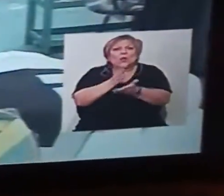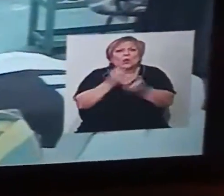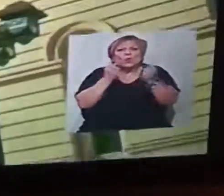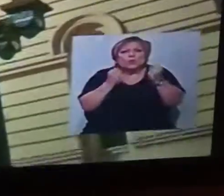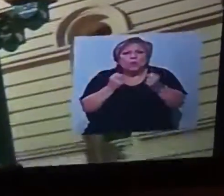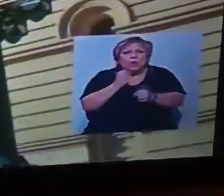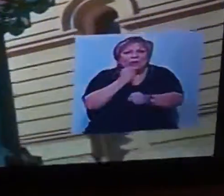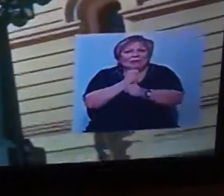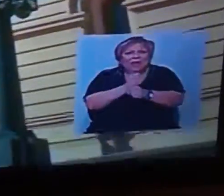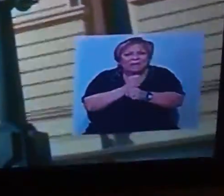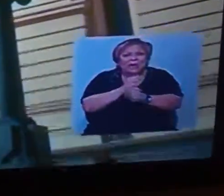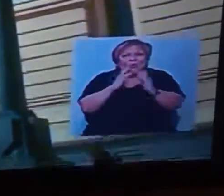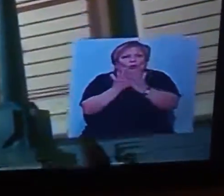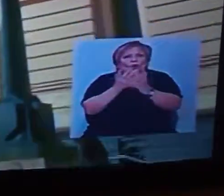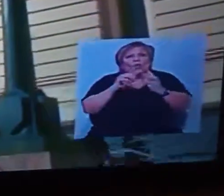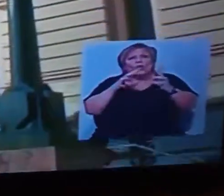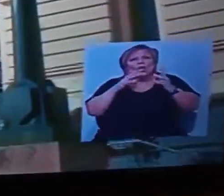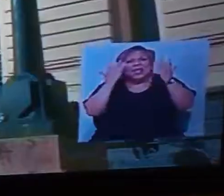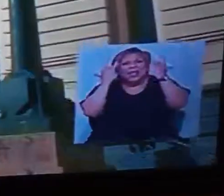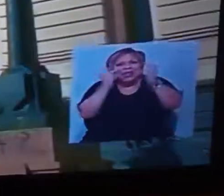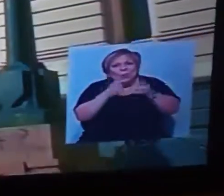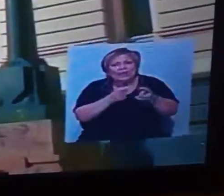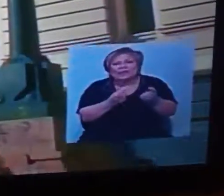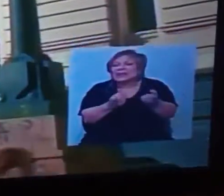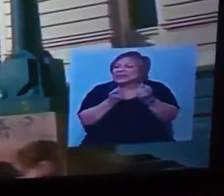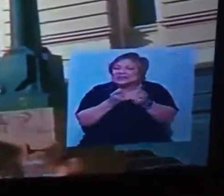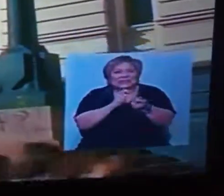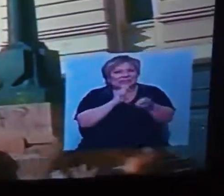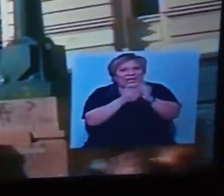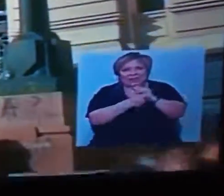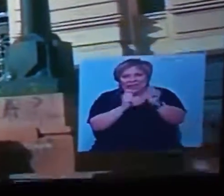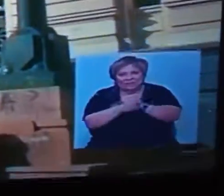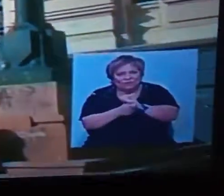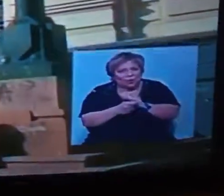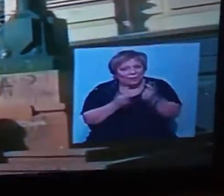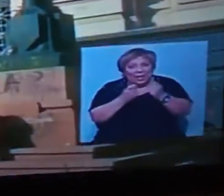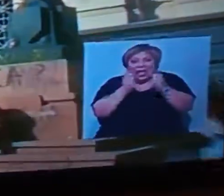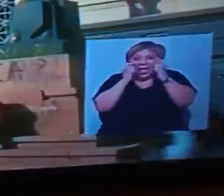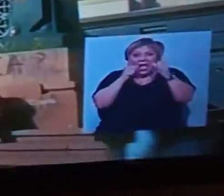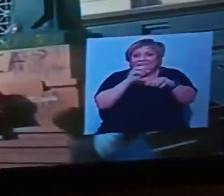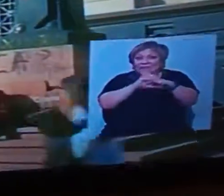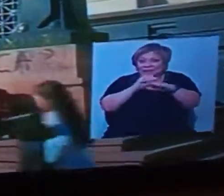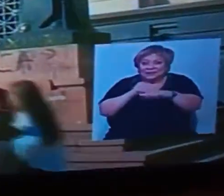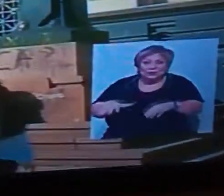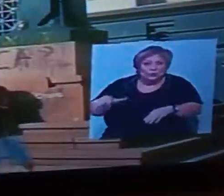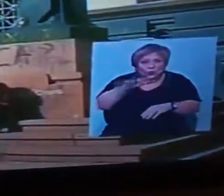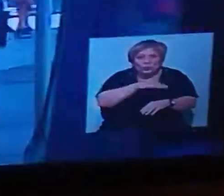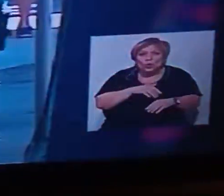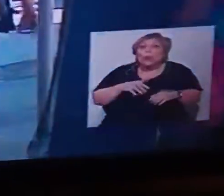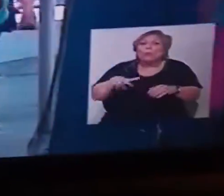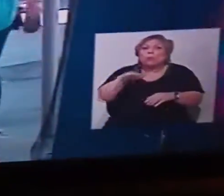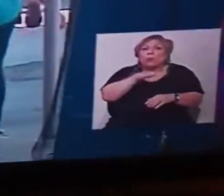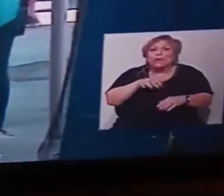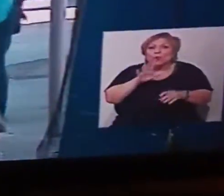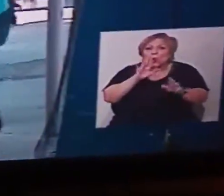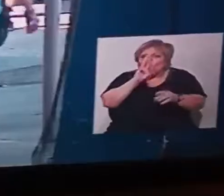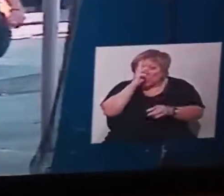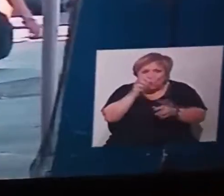asegura que el sistema educativo necesita reformas y advierte que la población está envejeciendo los